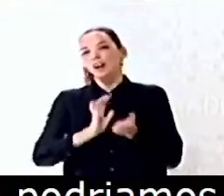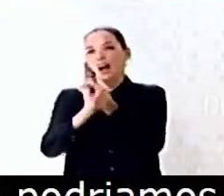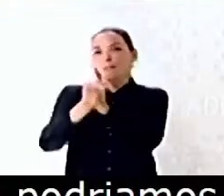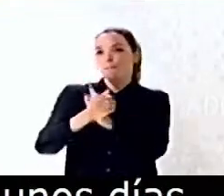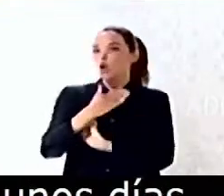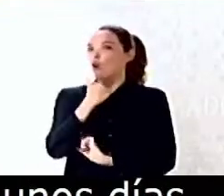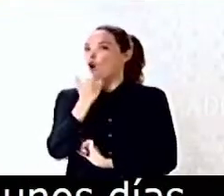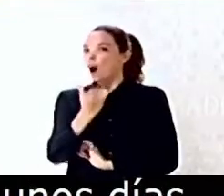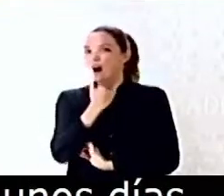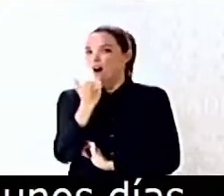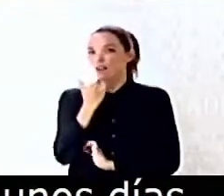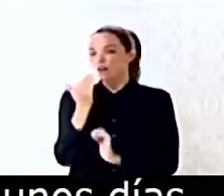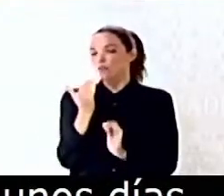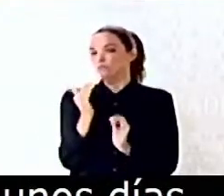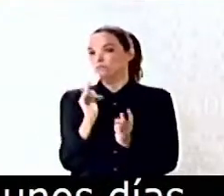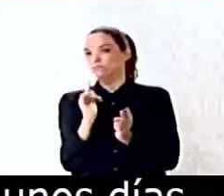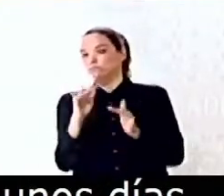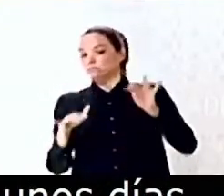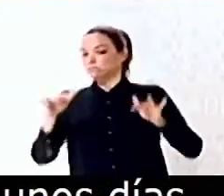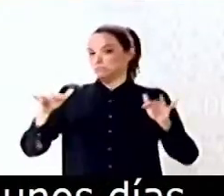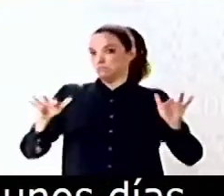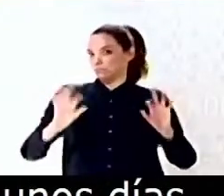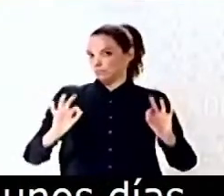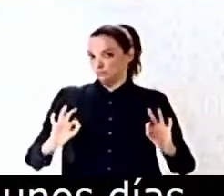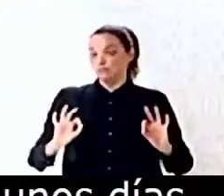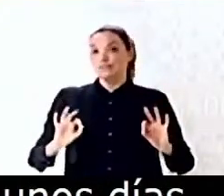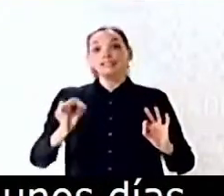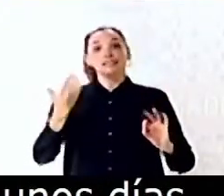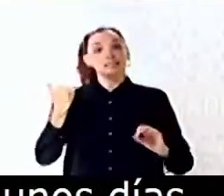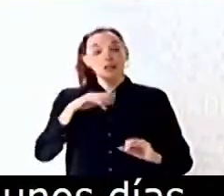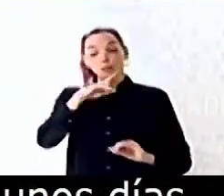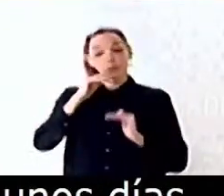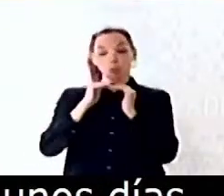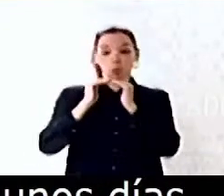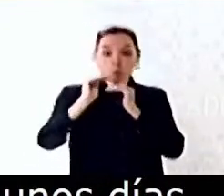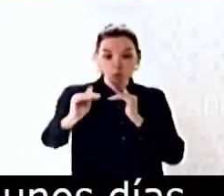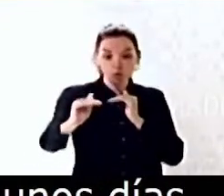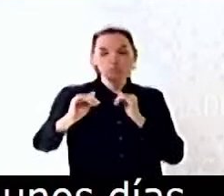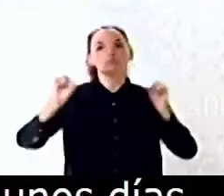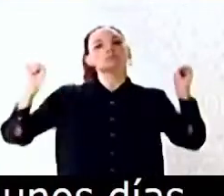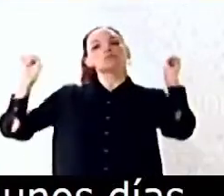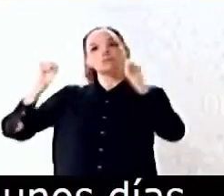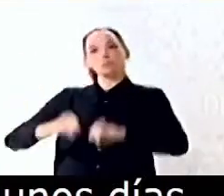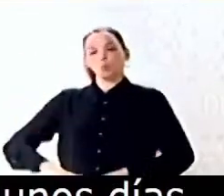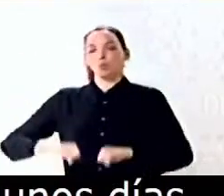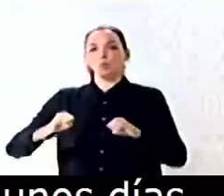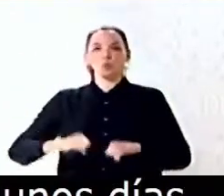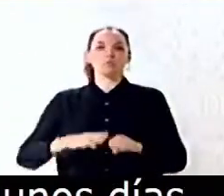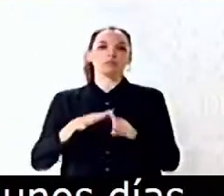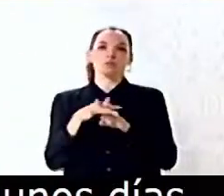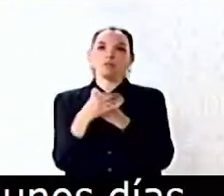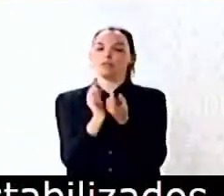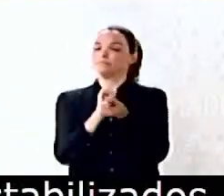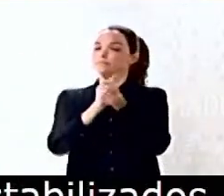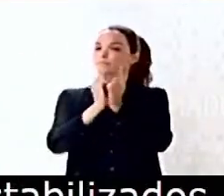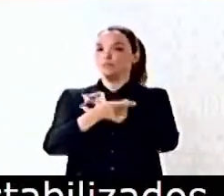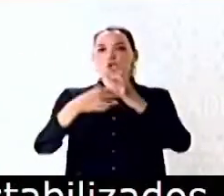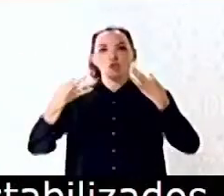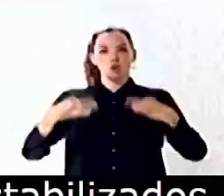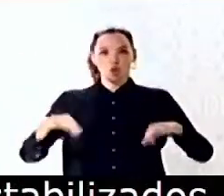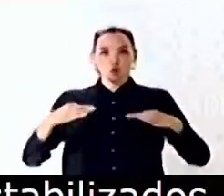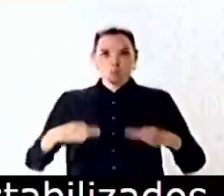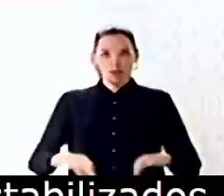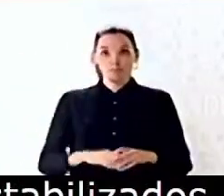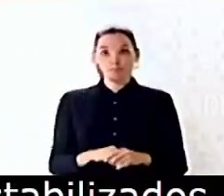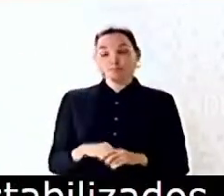cuestión concreta, y una vez que se estabilice, adoptaríamos la decisión de pasar a nueva normalidad. Por